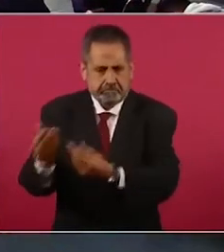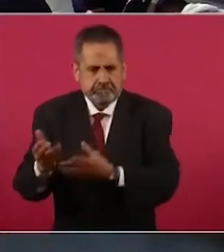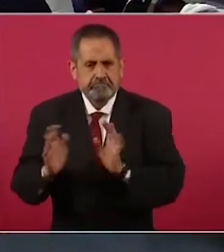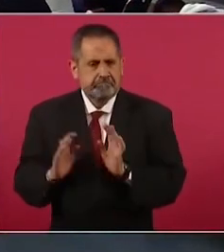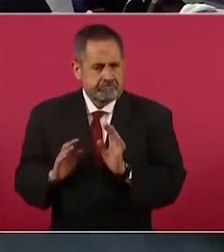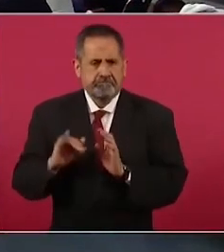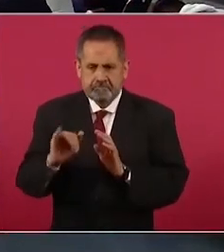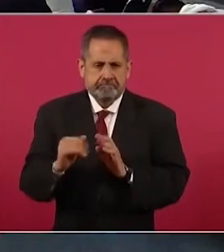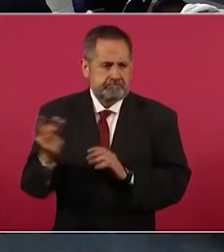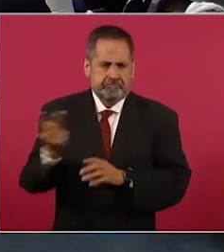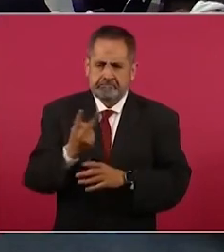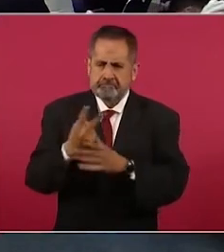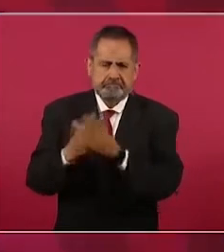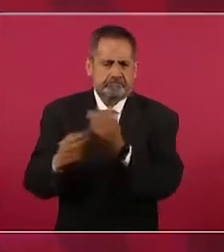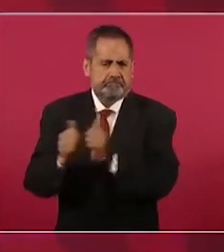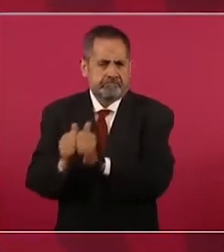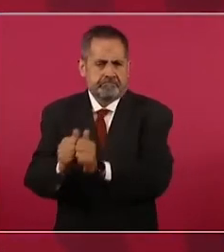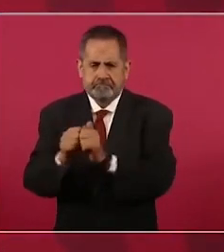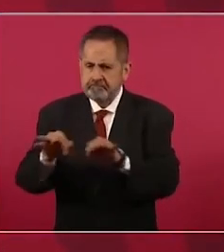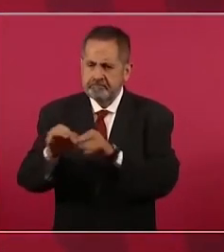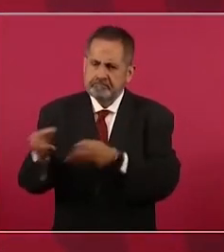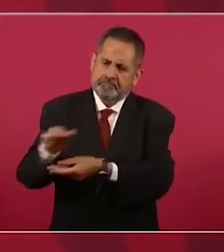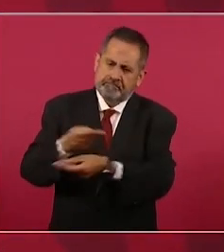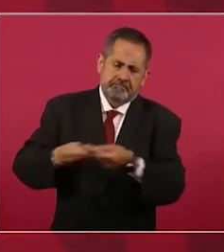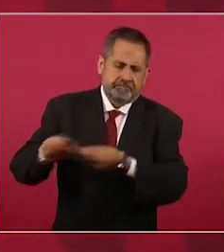se investiga